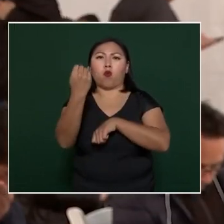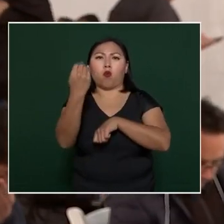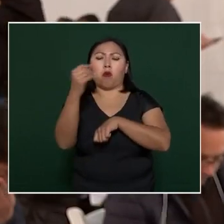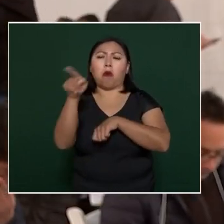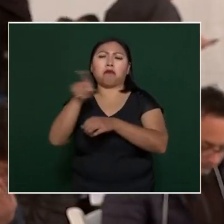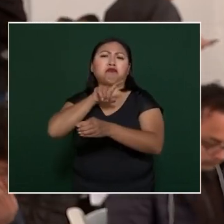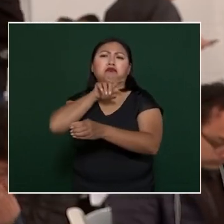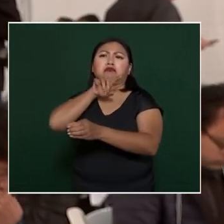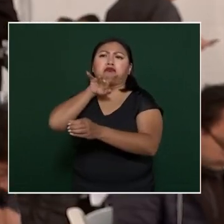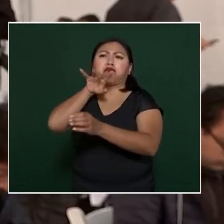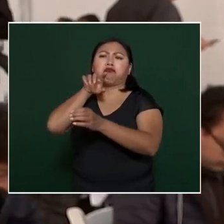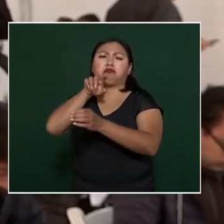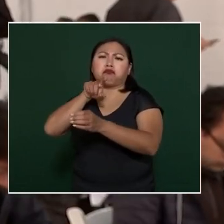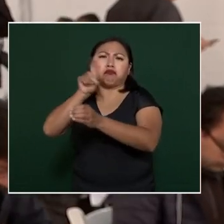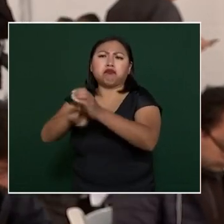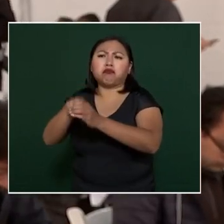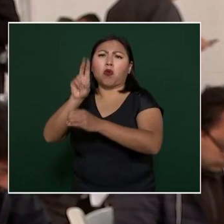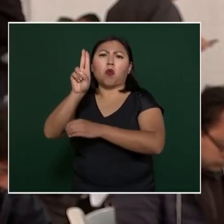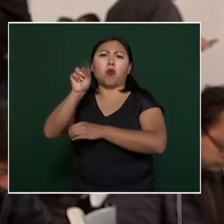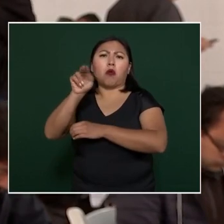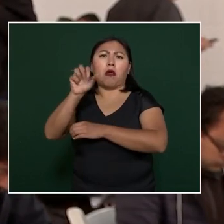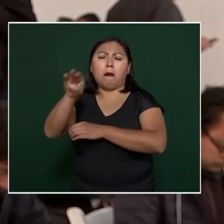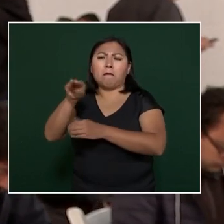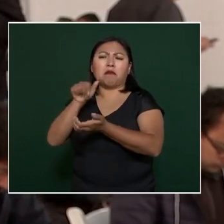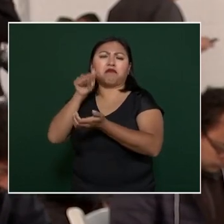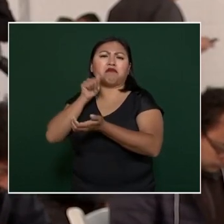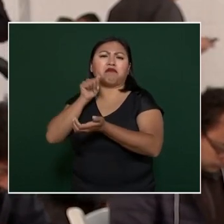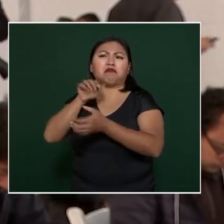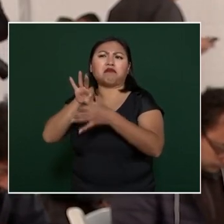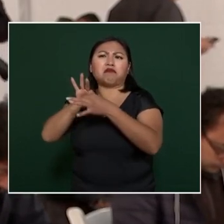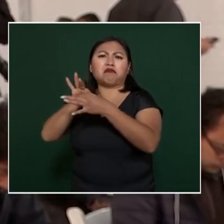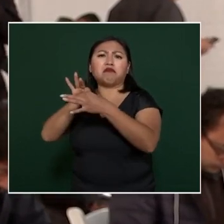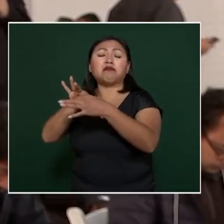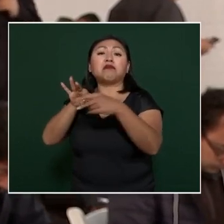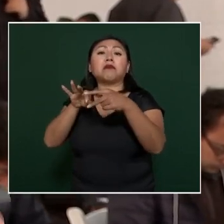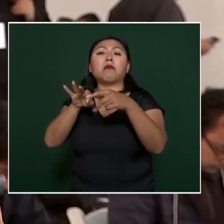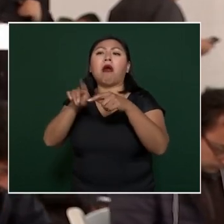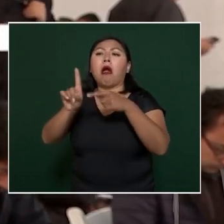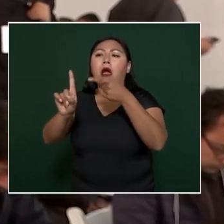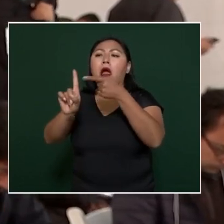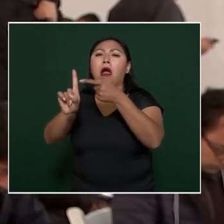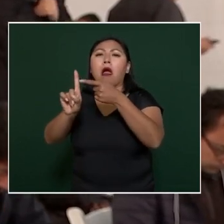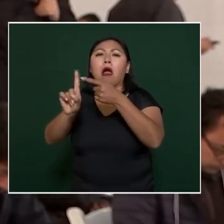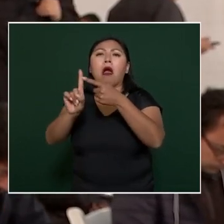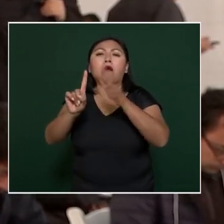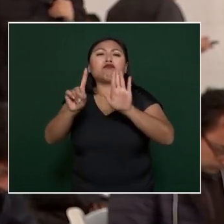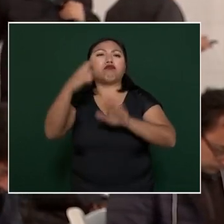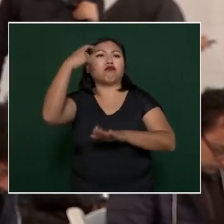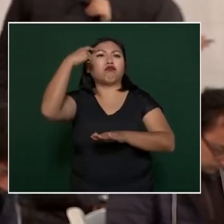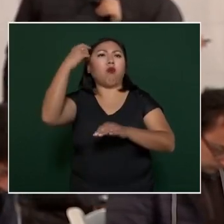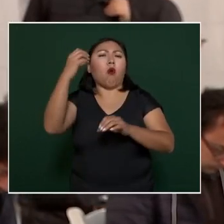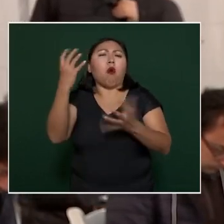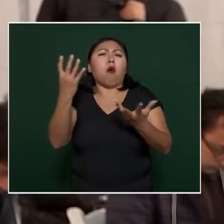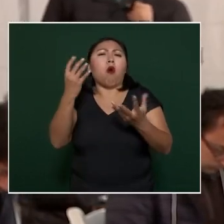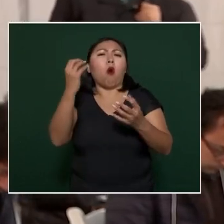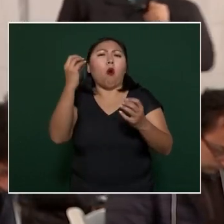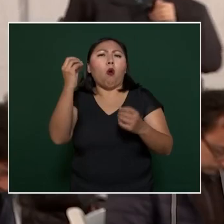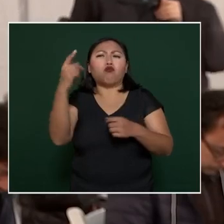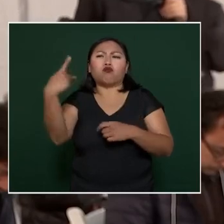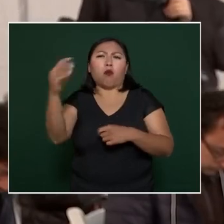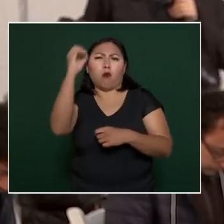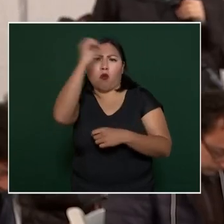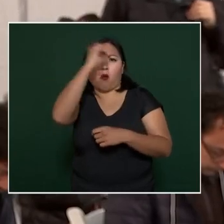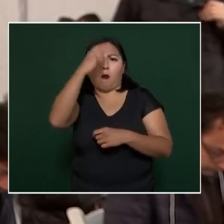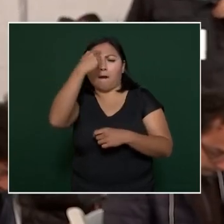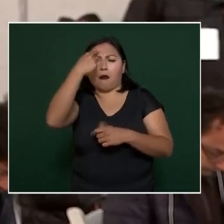cercana a los movimientos estudiantiles de maestros y ha estado en contra de la represión preguntarle qué eh perspectiva tiene